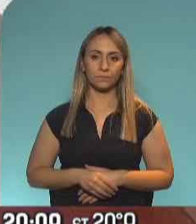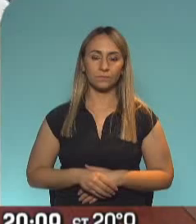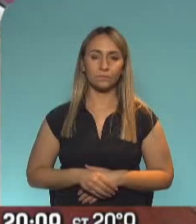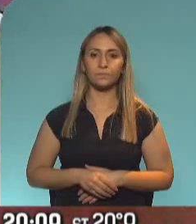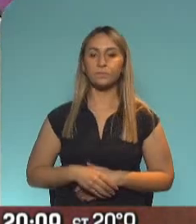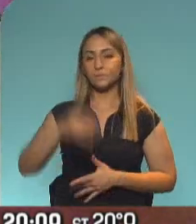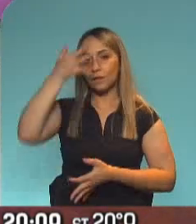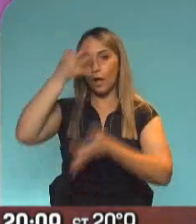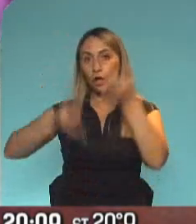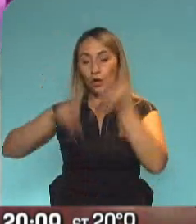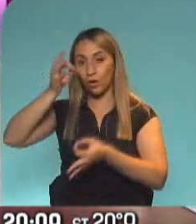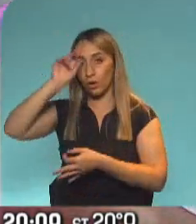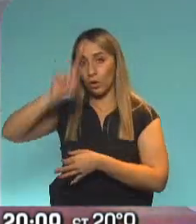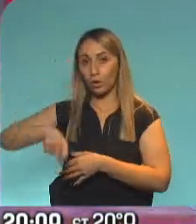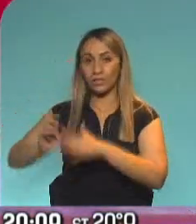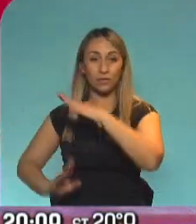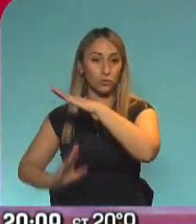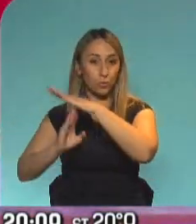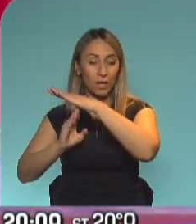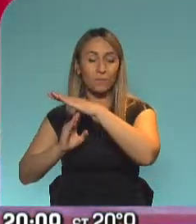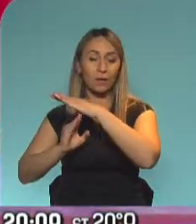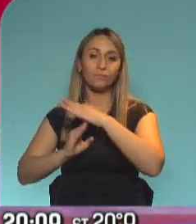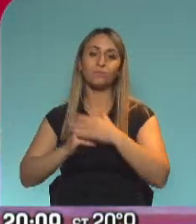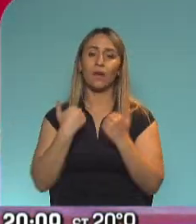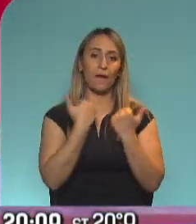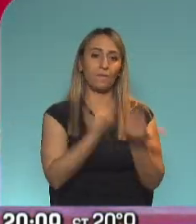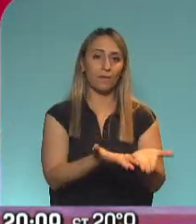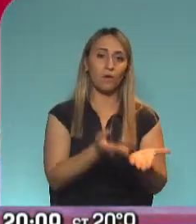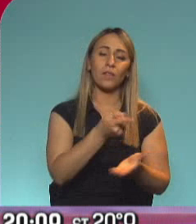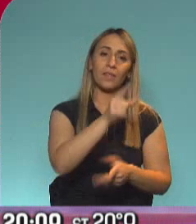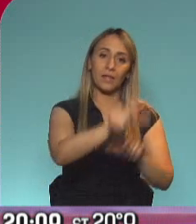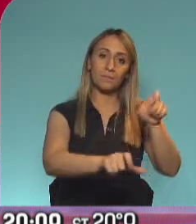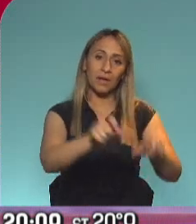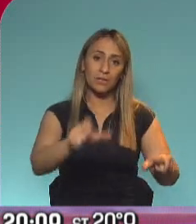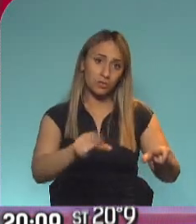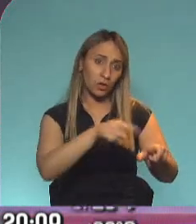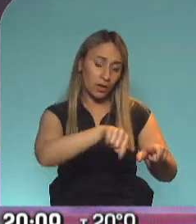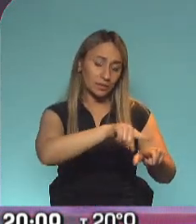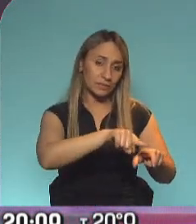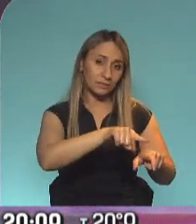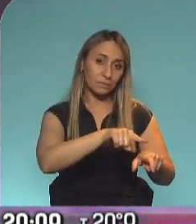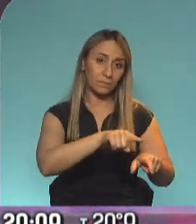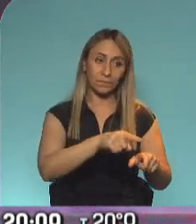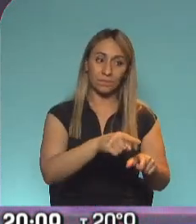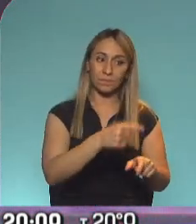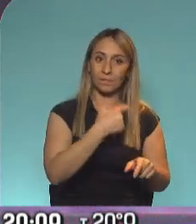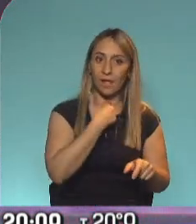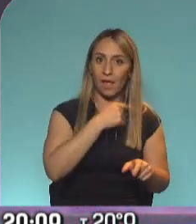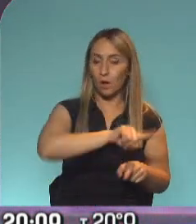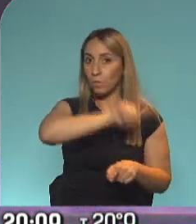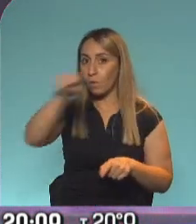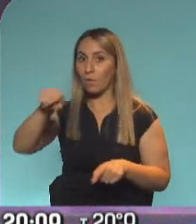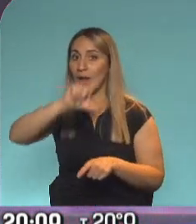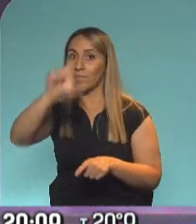La Corte Suprema de Justicia de la Nación ha fallado en contra de Gilding France en favor de aquellas personas que tienen que volver a Formosa y que han